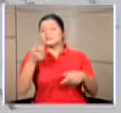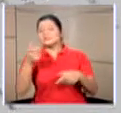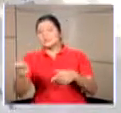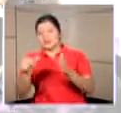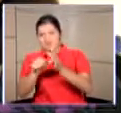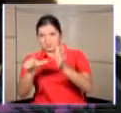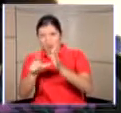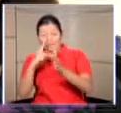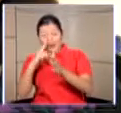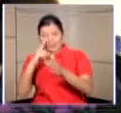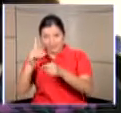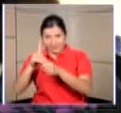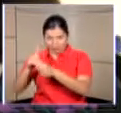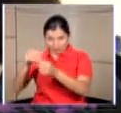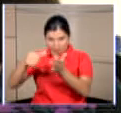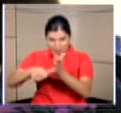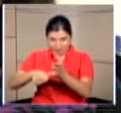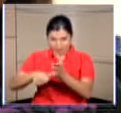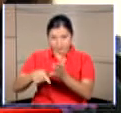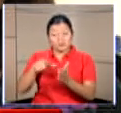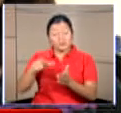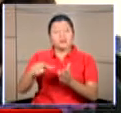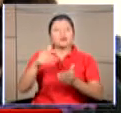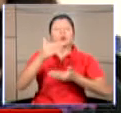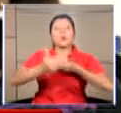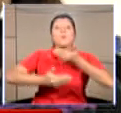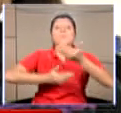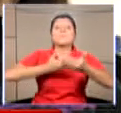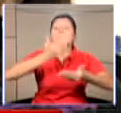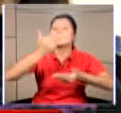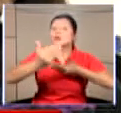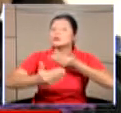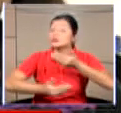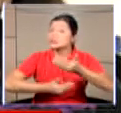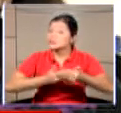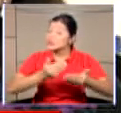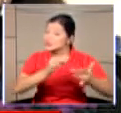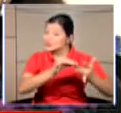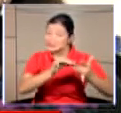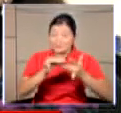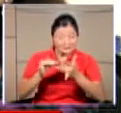final. Es un trámite especial, muy especial.